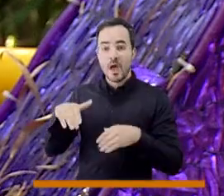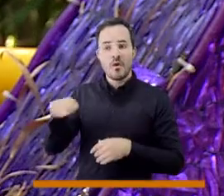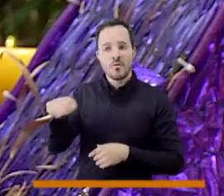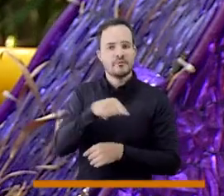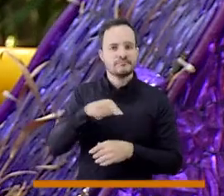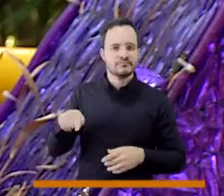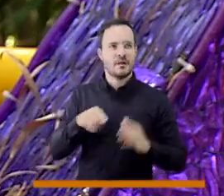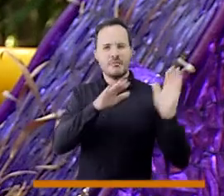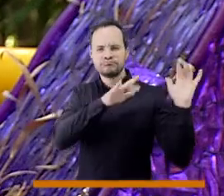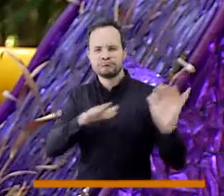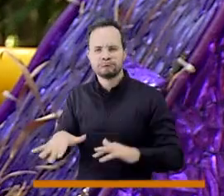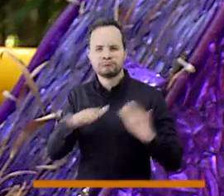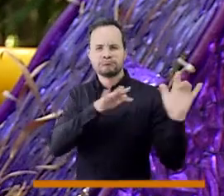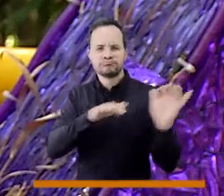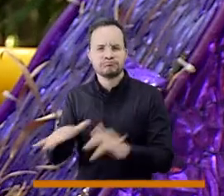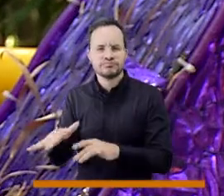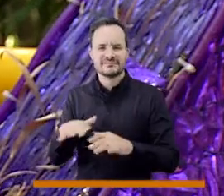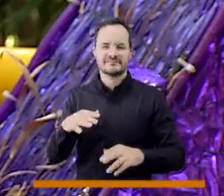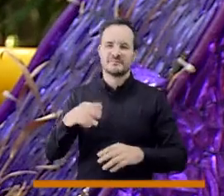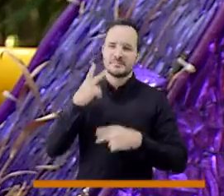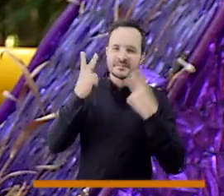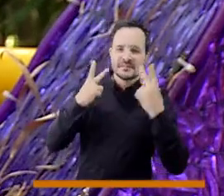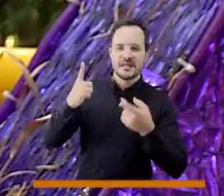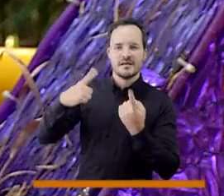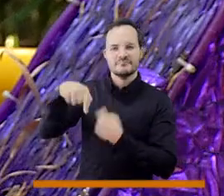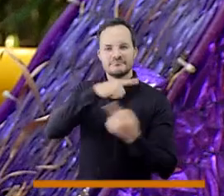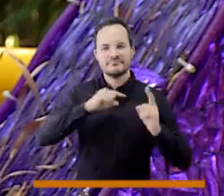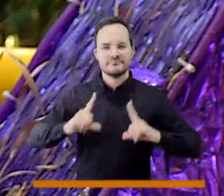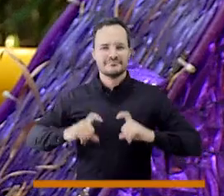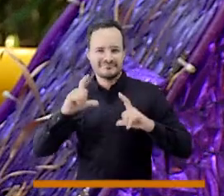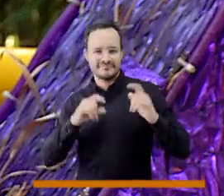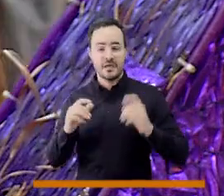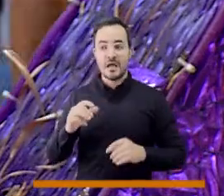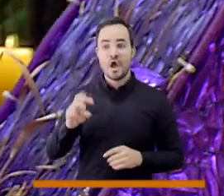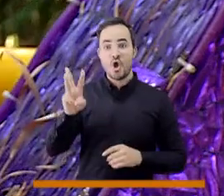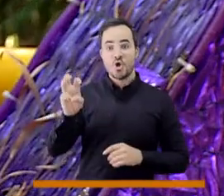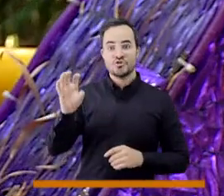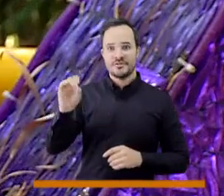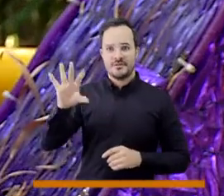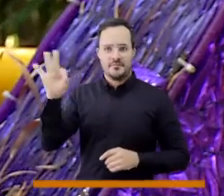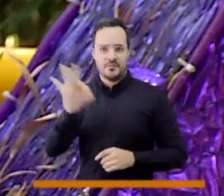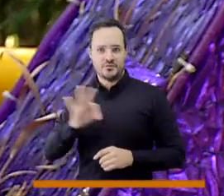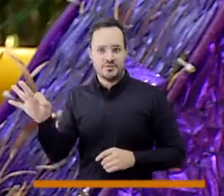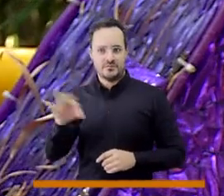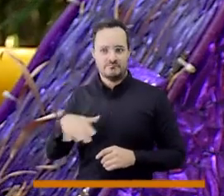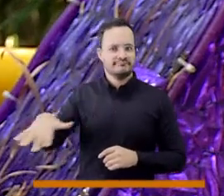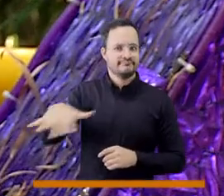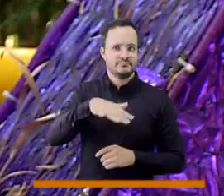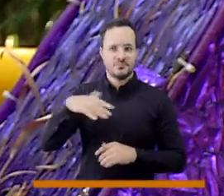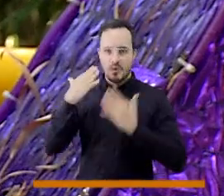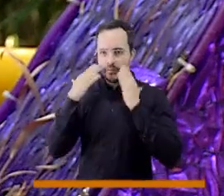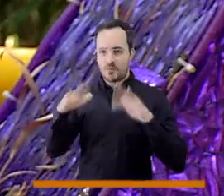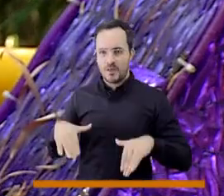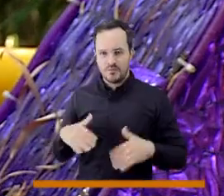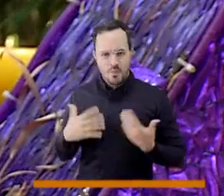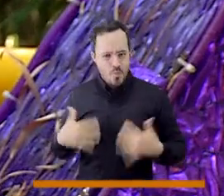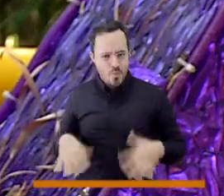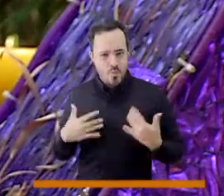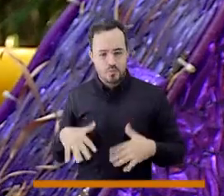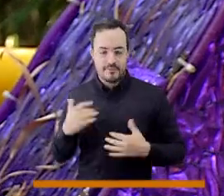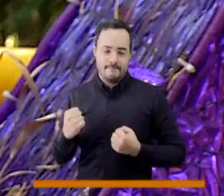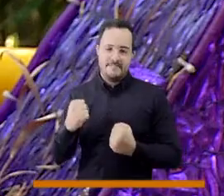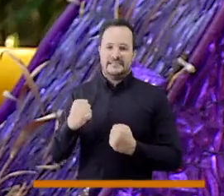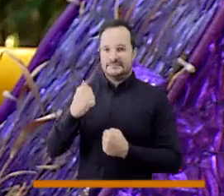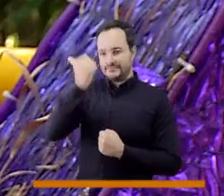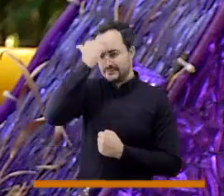el poblado se está concentrando el 80% de la oferta de los visitantes que llegan a nuestra ciudad.